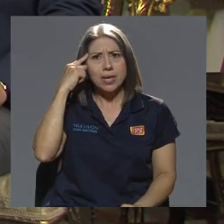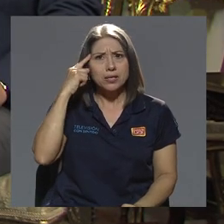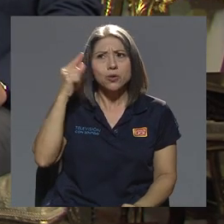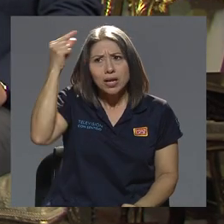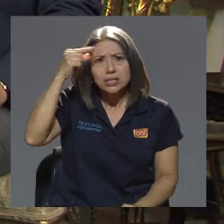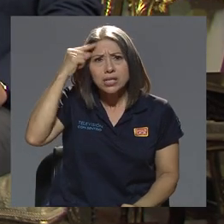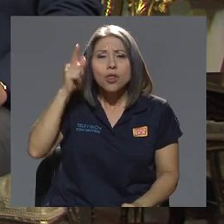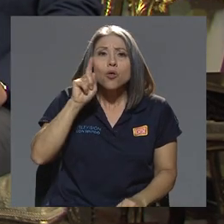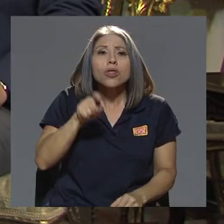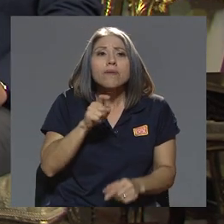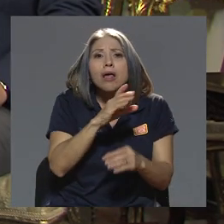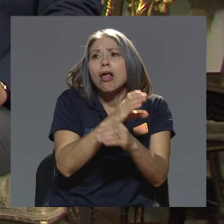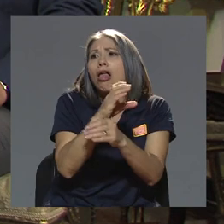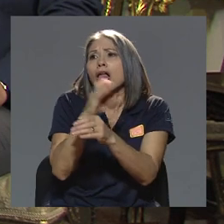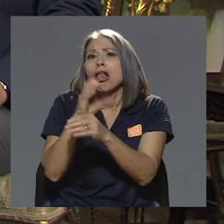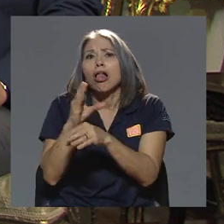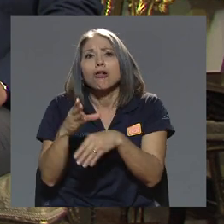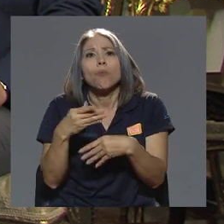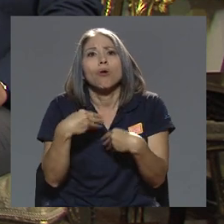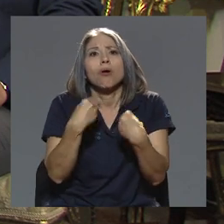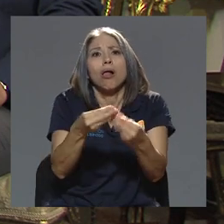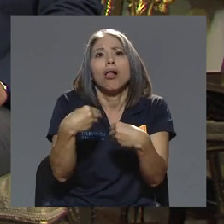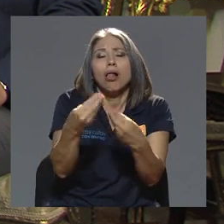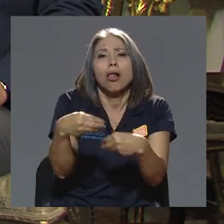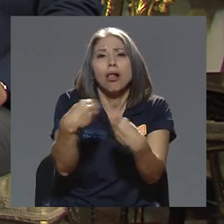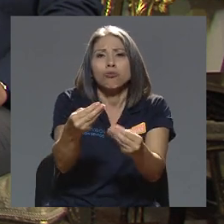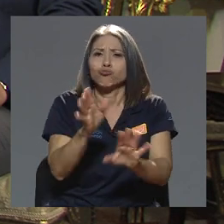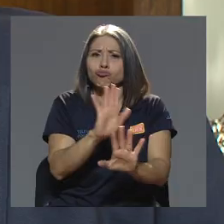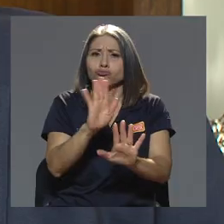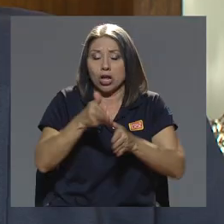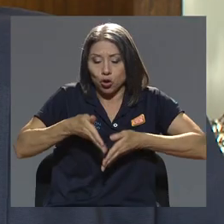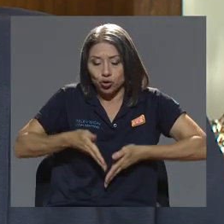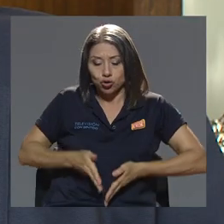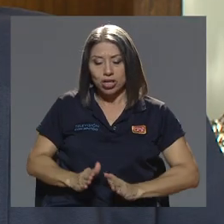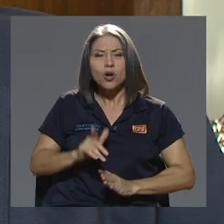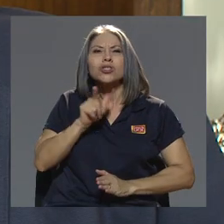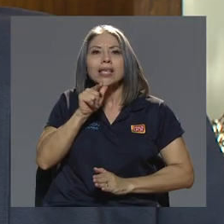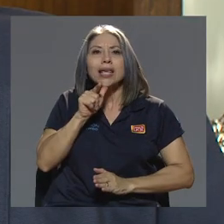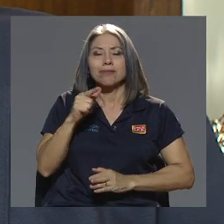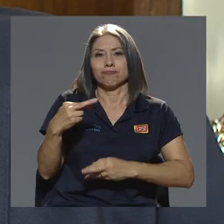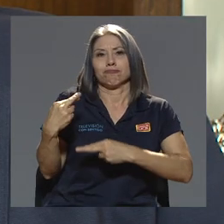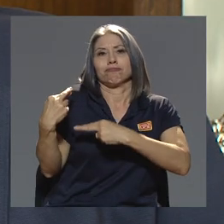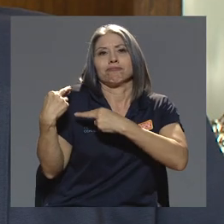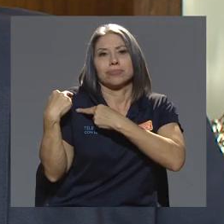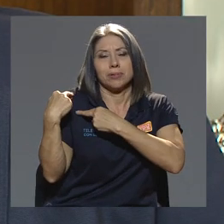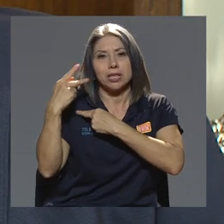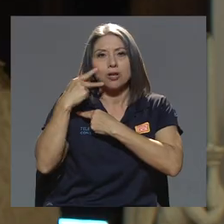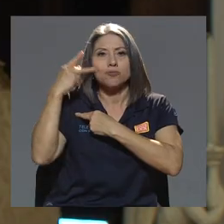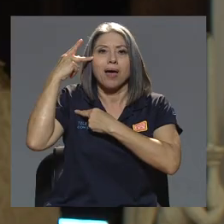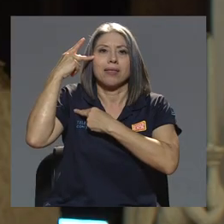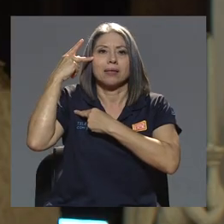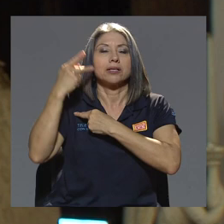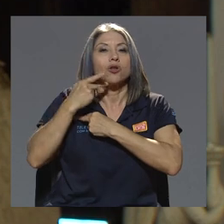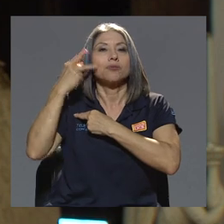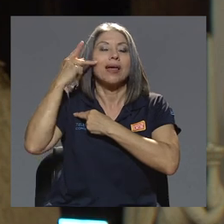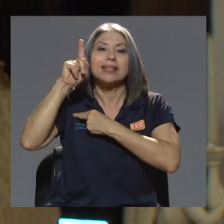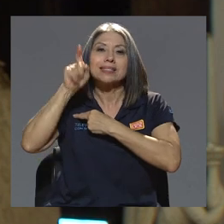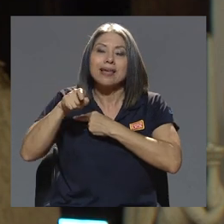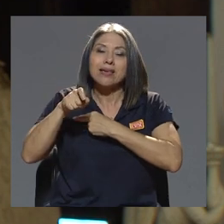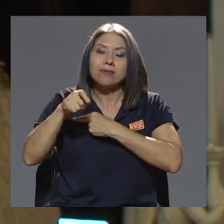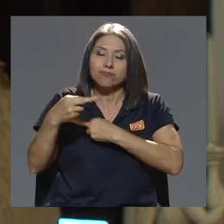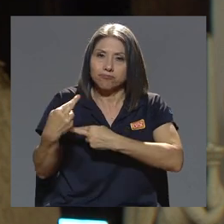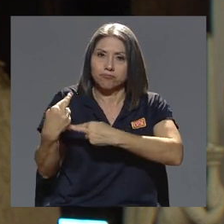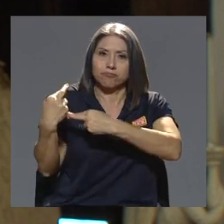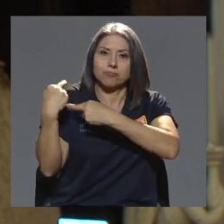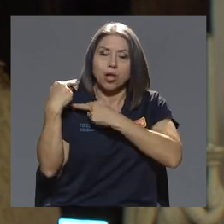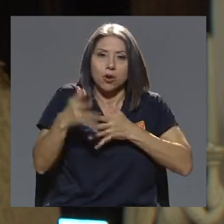creo que los niños son de los padres y los padres tienen la responsabilidad de ver por sus hijos. El Estado puede coadyuvar, pero no hacerlo